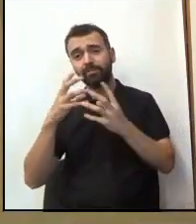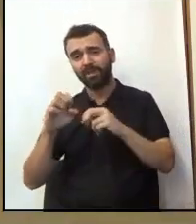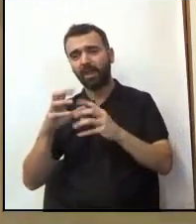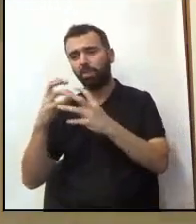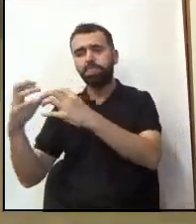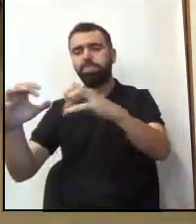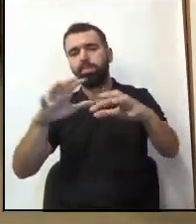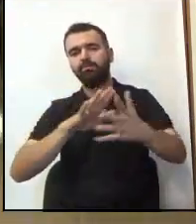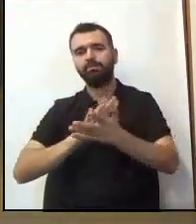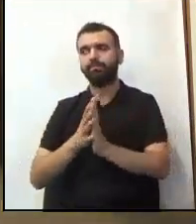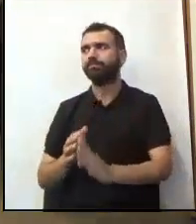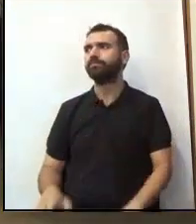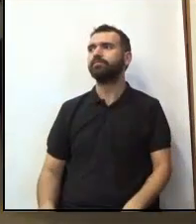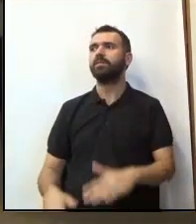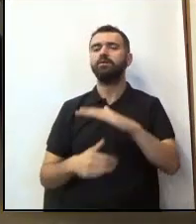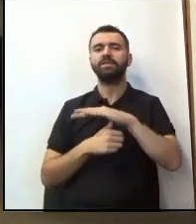Concejala Chávez.